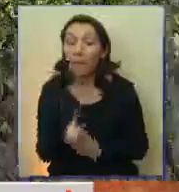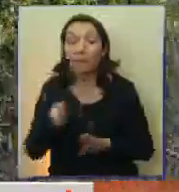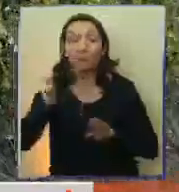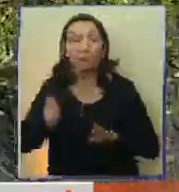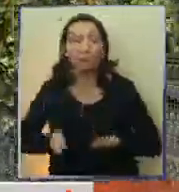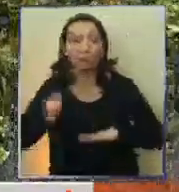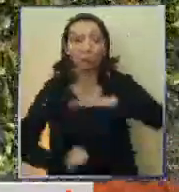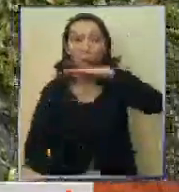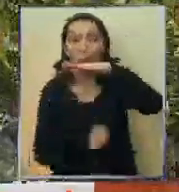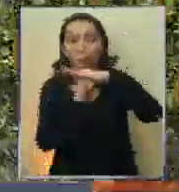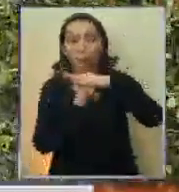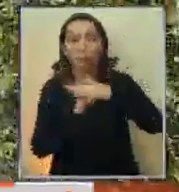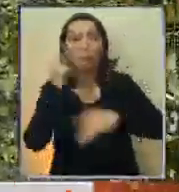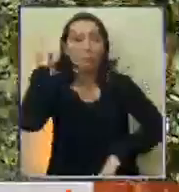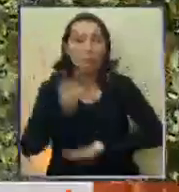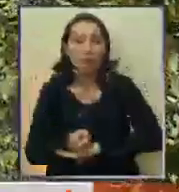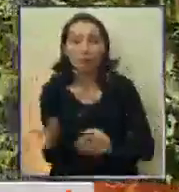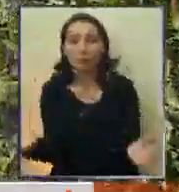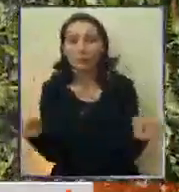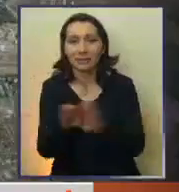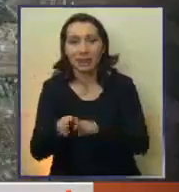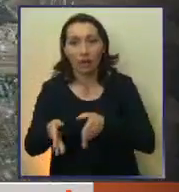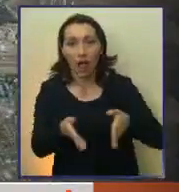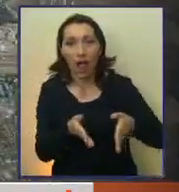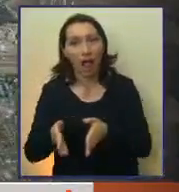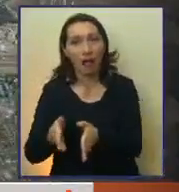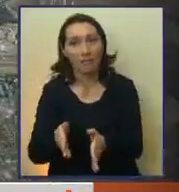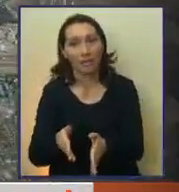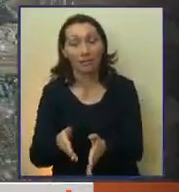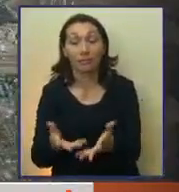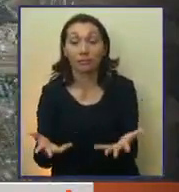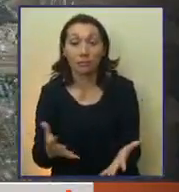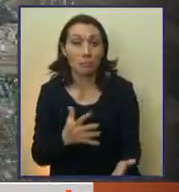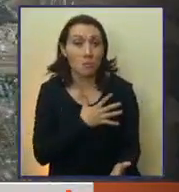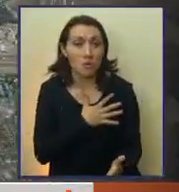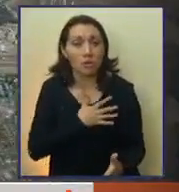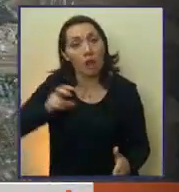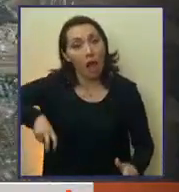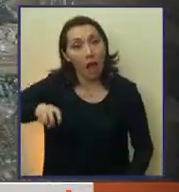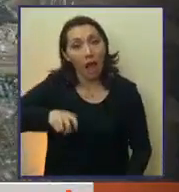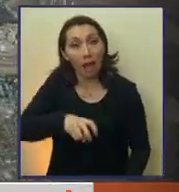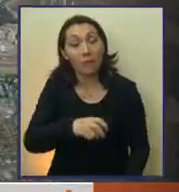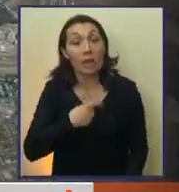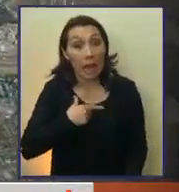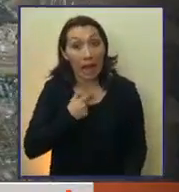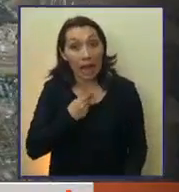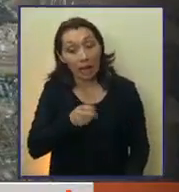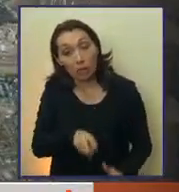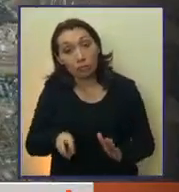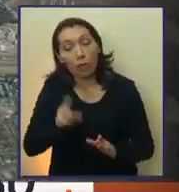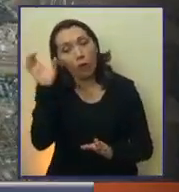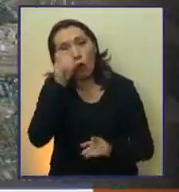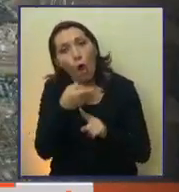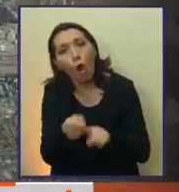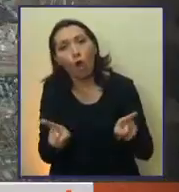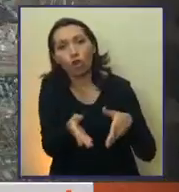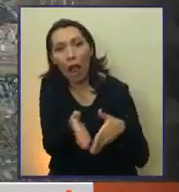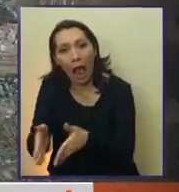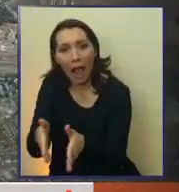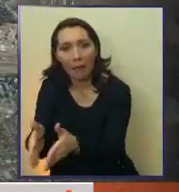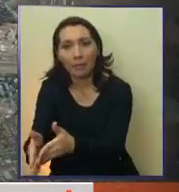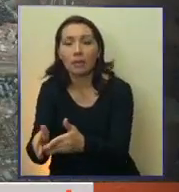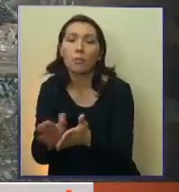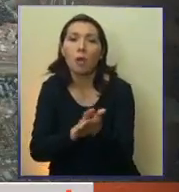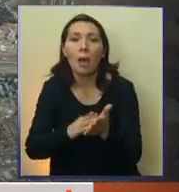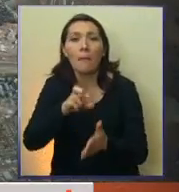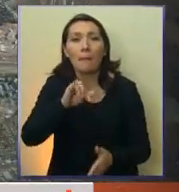de la corte suprema que obliga a cerrar este camino los amantes del trekking que decidan subir deberán buscar caminos alternativos como la